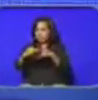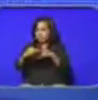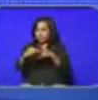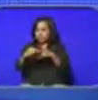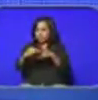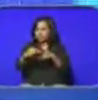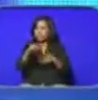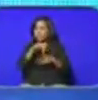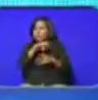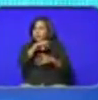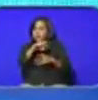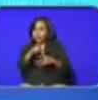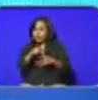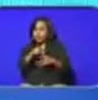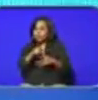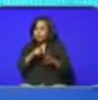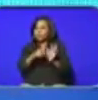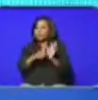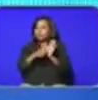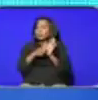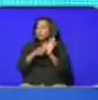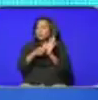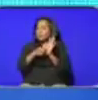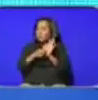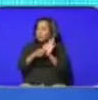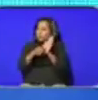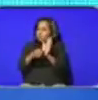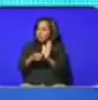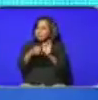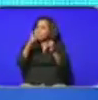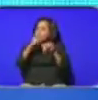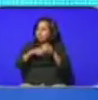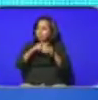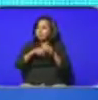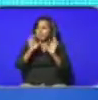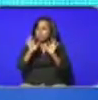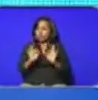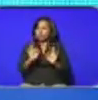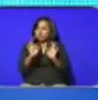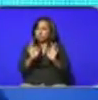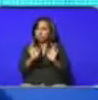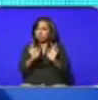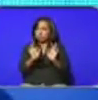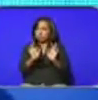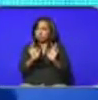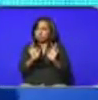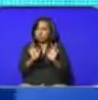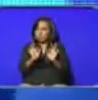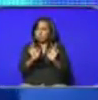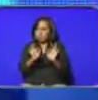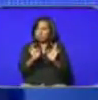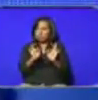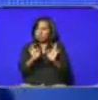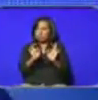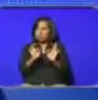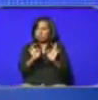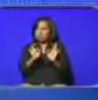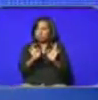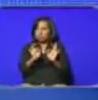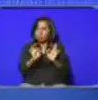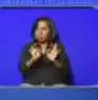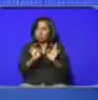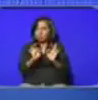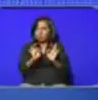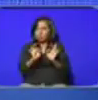del producto que gradúe el ICE, van a tener una participación importante en no solo en establecer